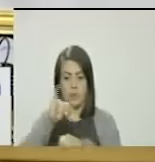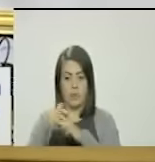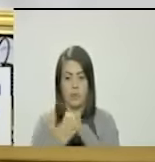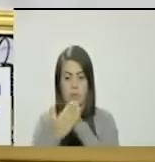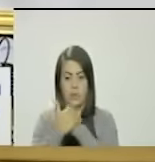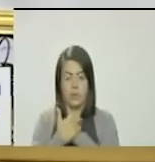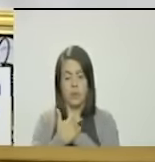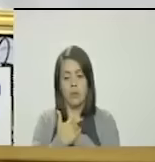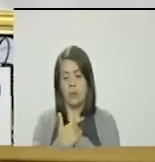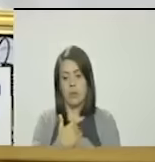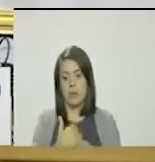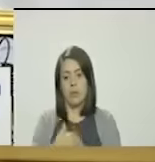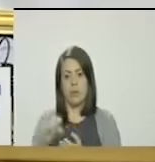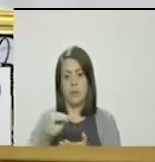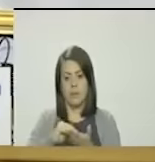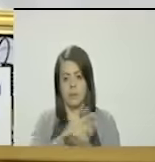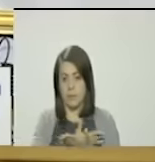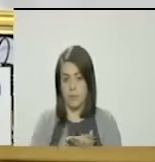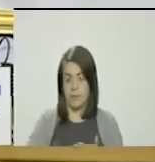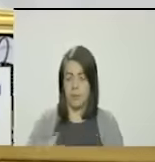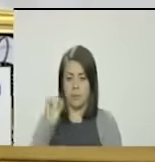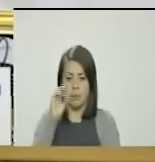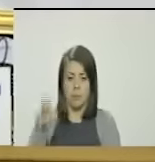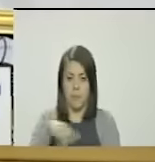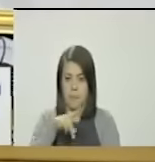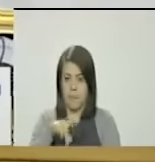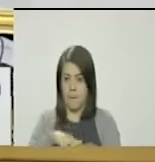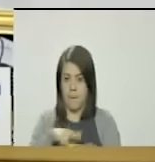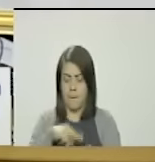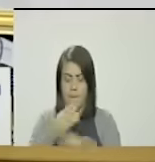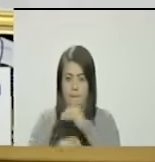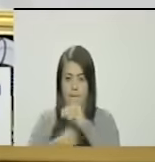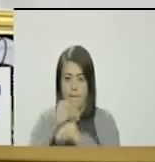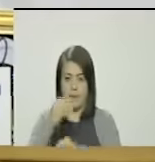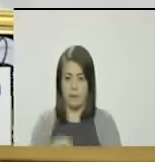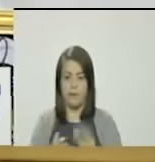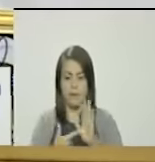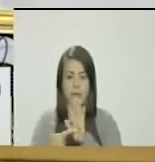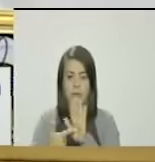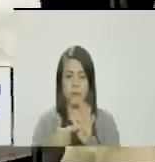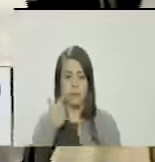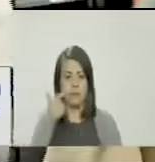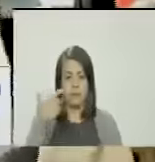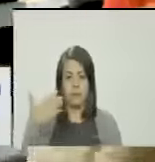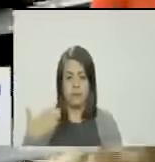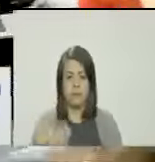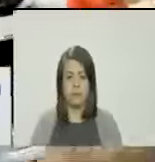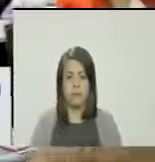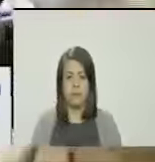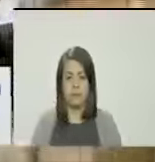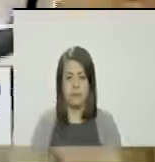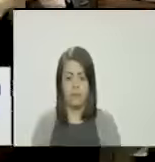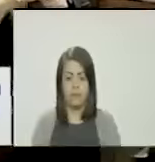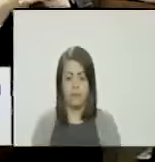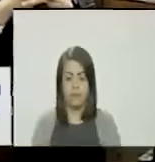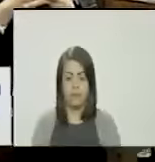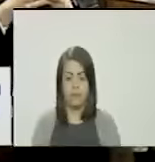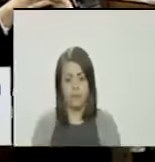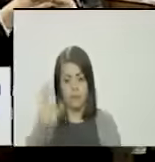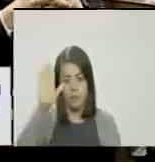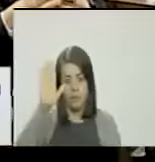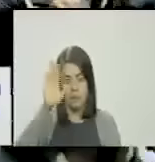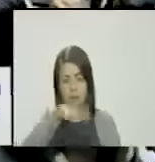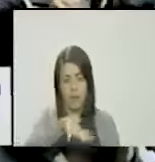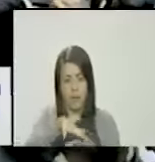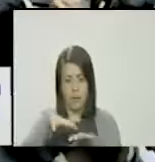Jorge Rodríguez Gómez como presidente de la Asamblea Nacional, sírvanse manifestarlo con la señal de costumbre.